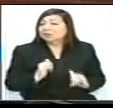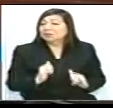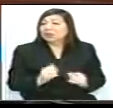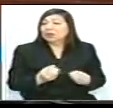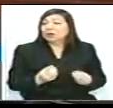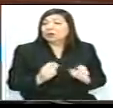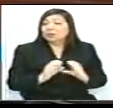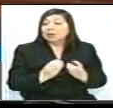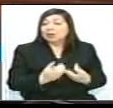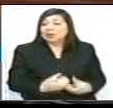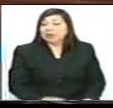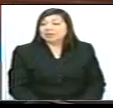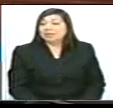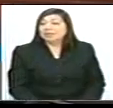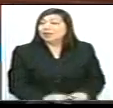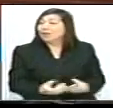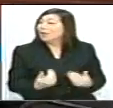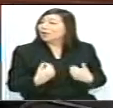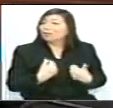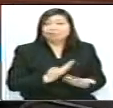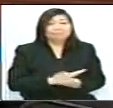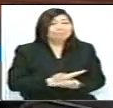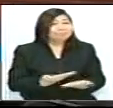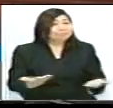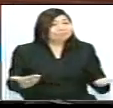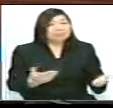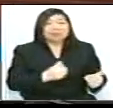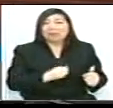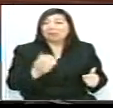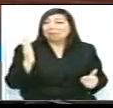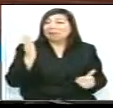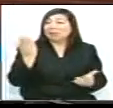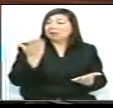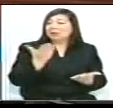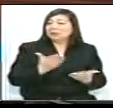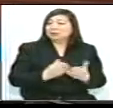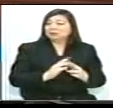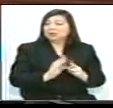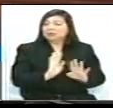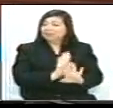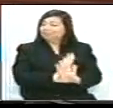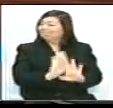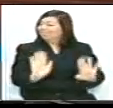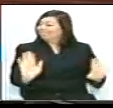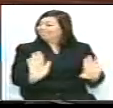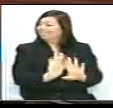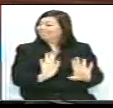como Congreso. El Congreso no tiene que estar resolviendo leyes mientras Perumín está reunido en Arequipa.